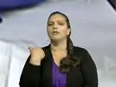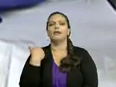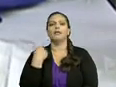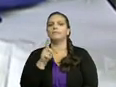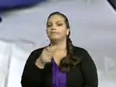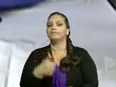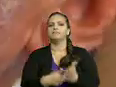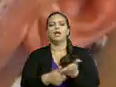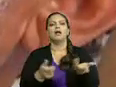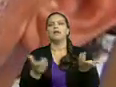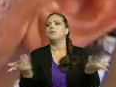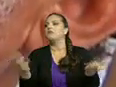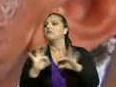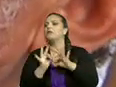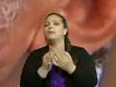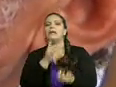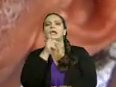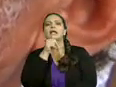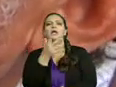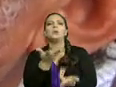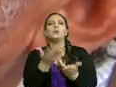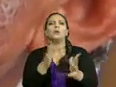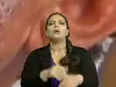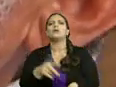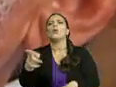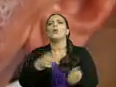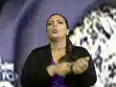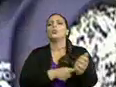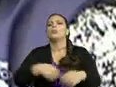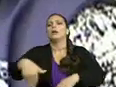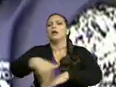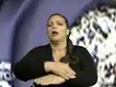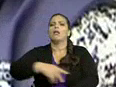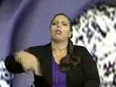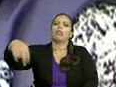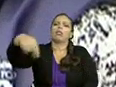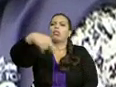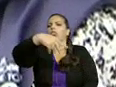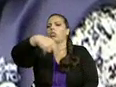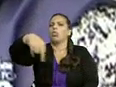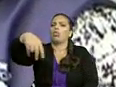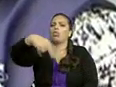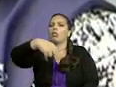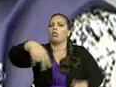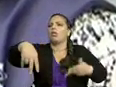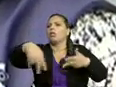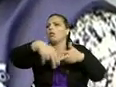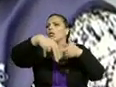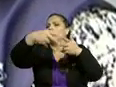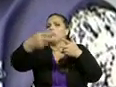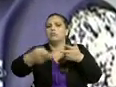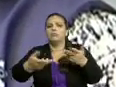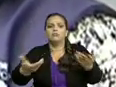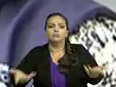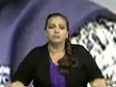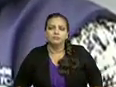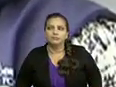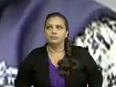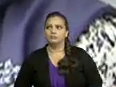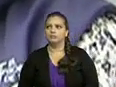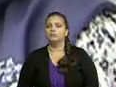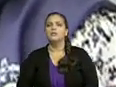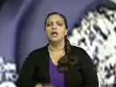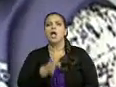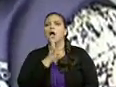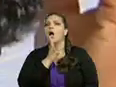familiares, solamente le indica que si quiere alimentación, si quiere dormir, si quiere agua. Él solamente con gestos